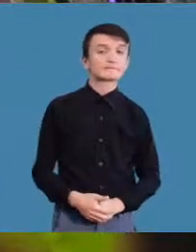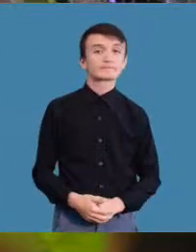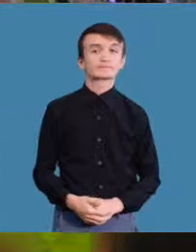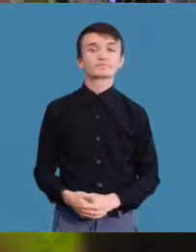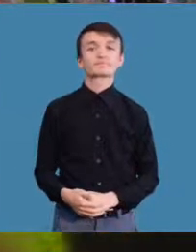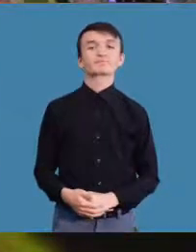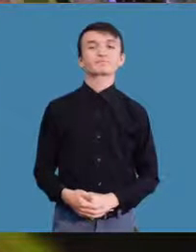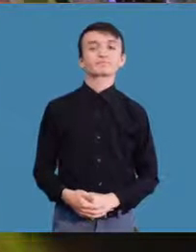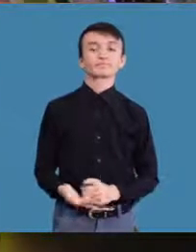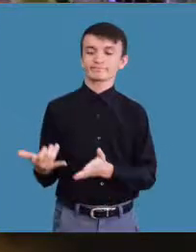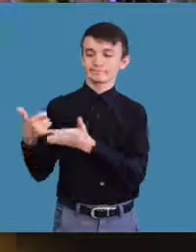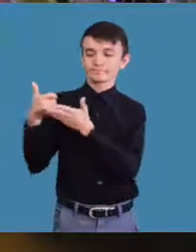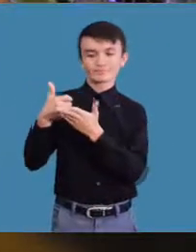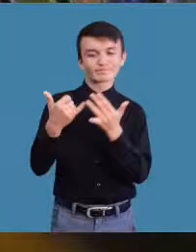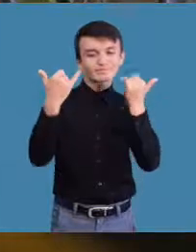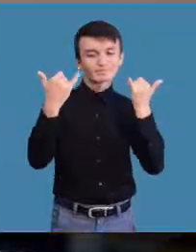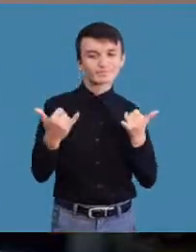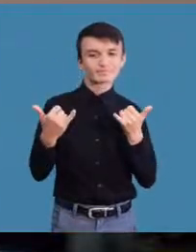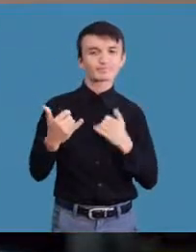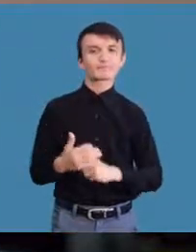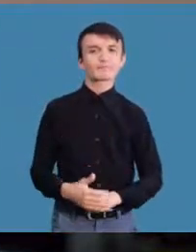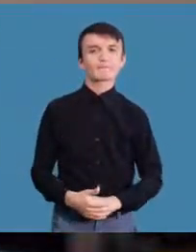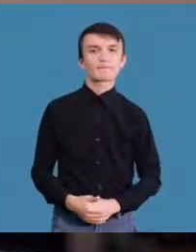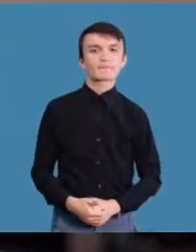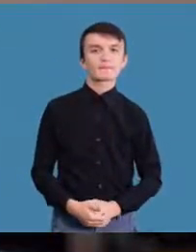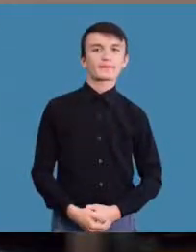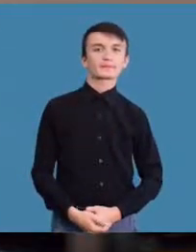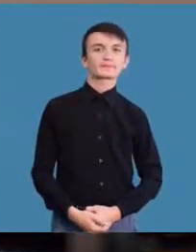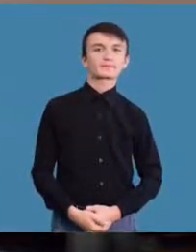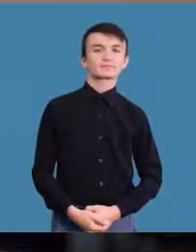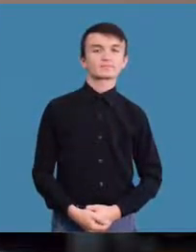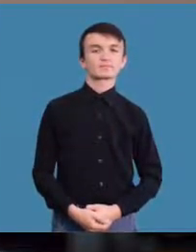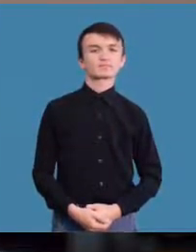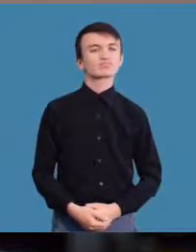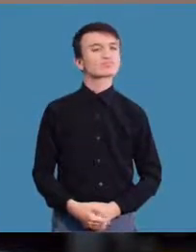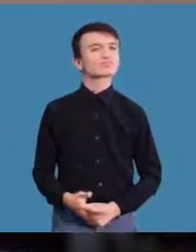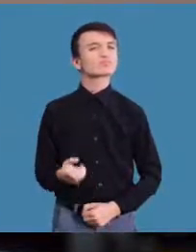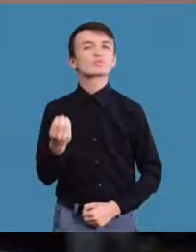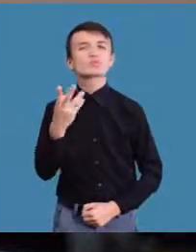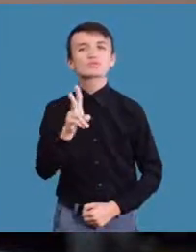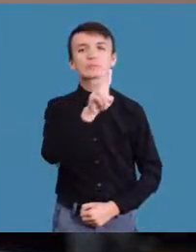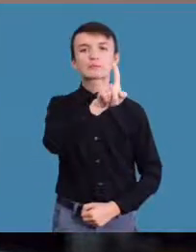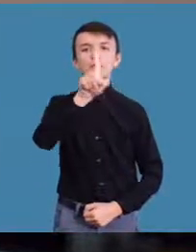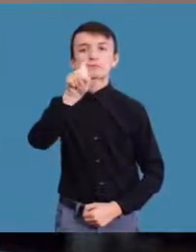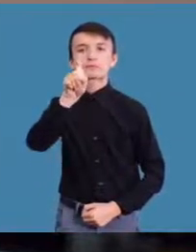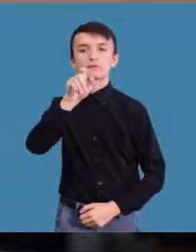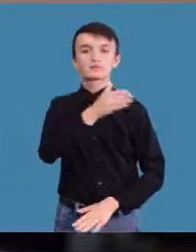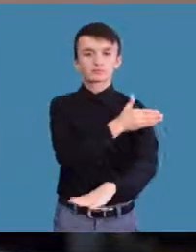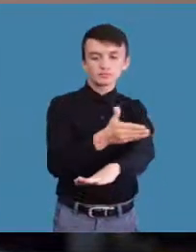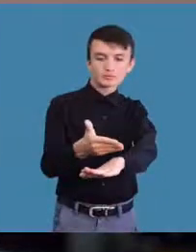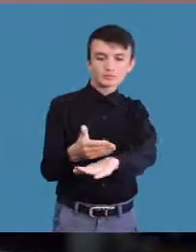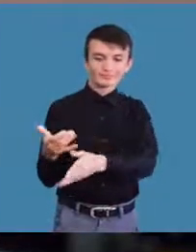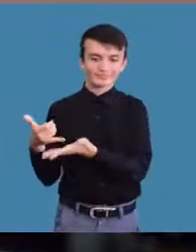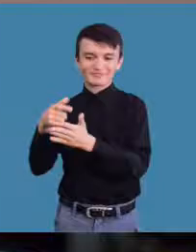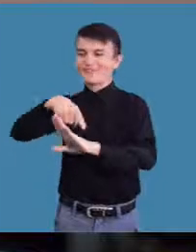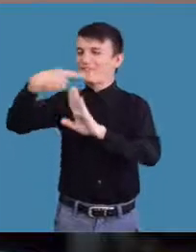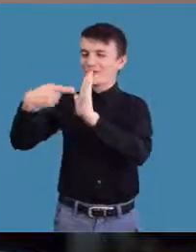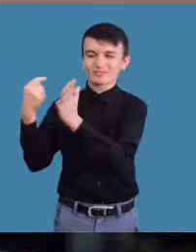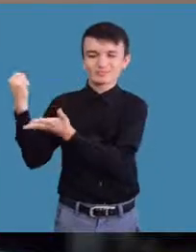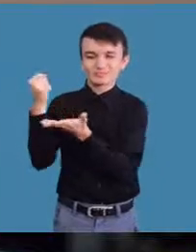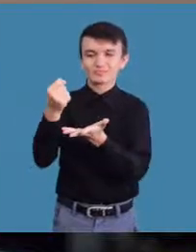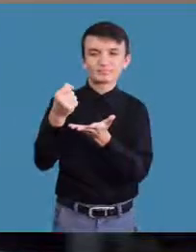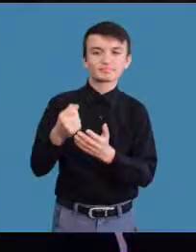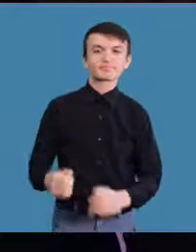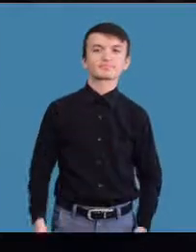Entonces, la premiación del día de hoy tiene un monto alrededor de 26 millones de pesos, el total